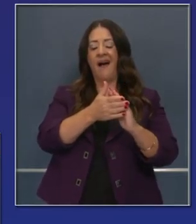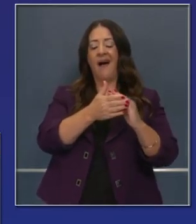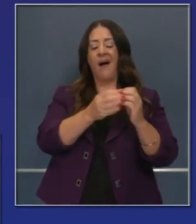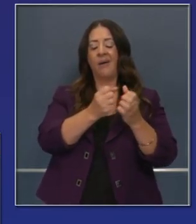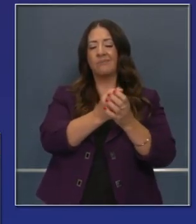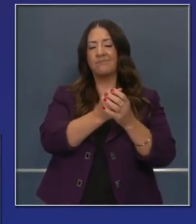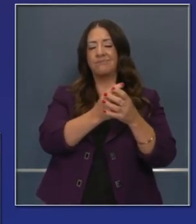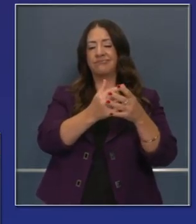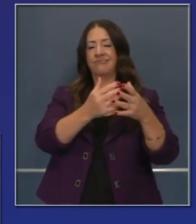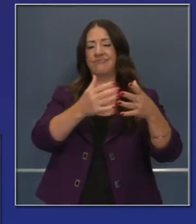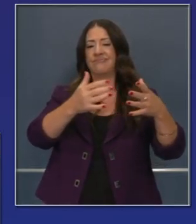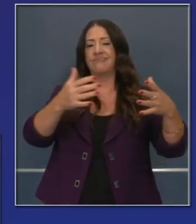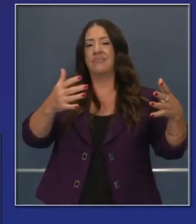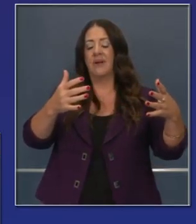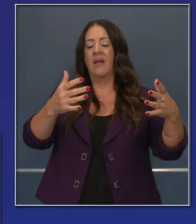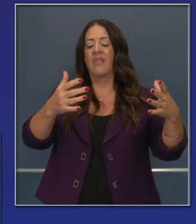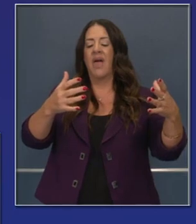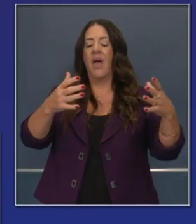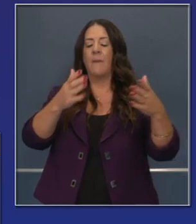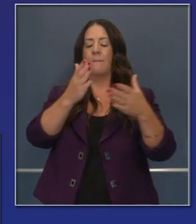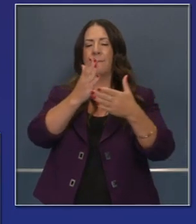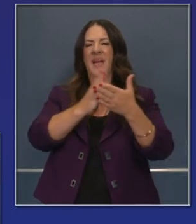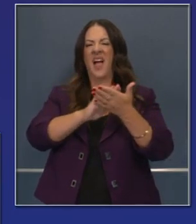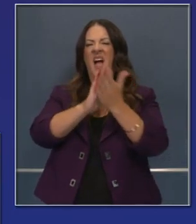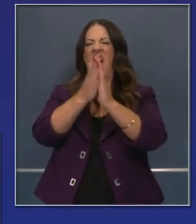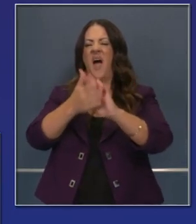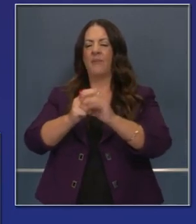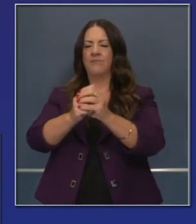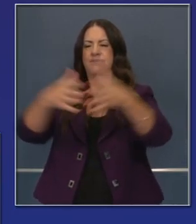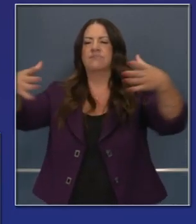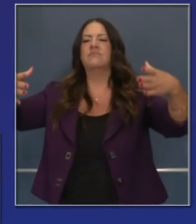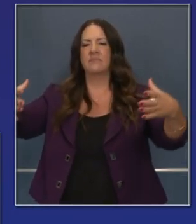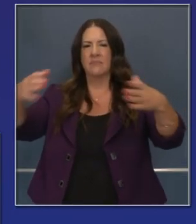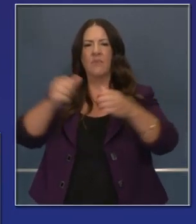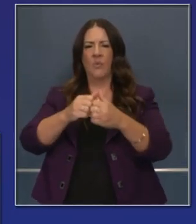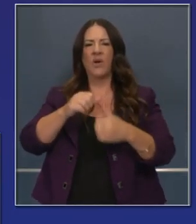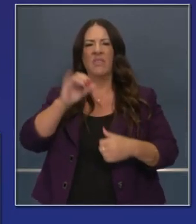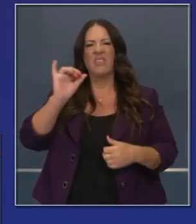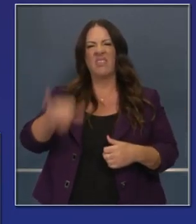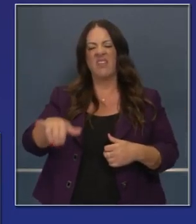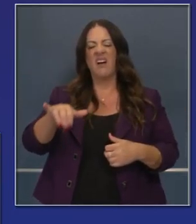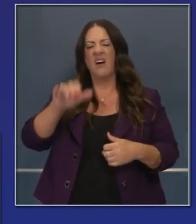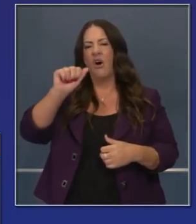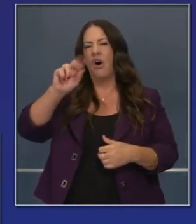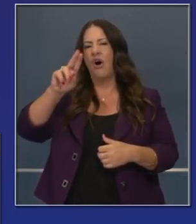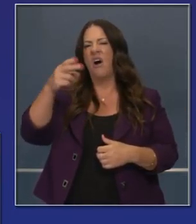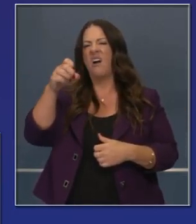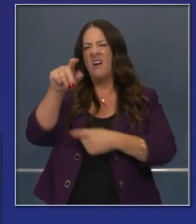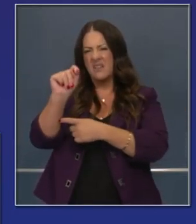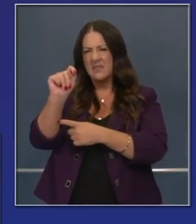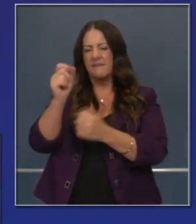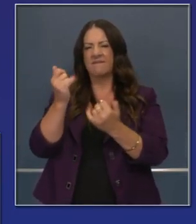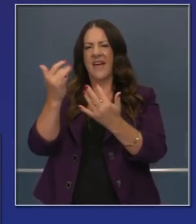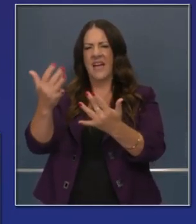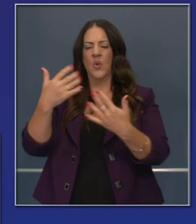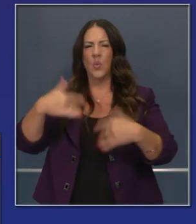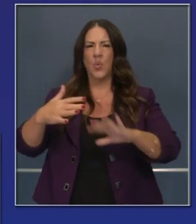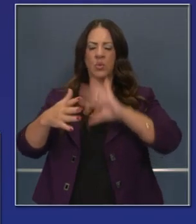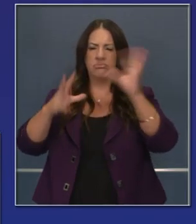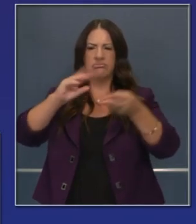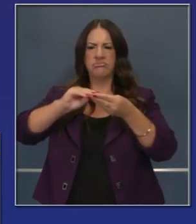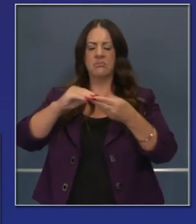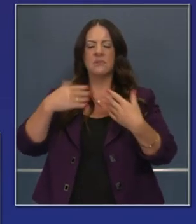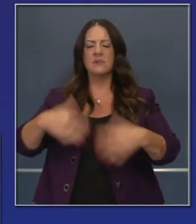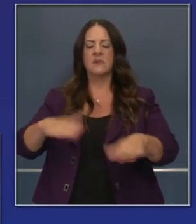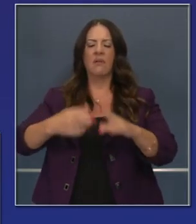al complejo de incendios August. En un momento hablaré de ese, que sigue siendo el complejo de incendios más grande en cuanto